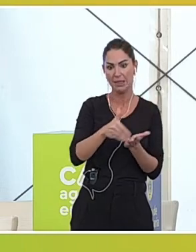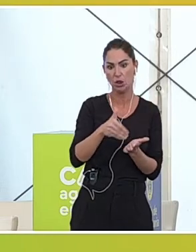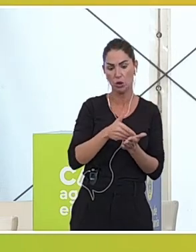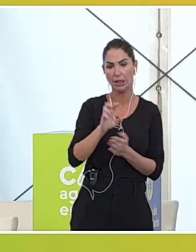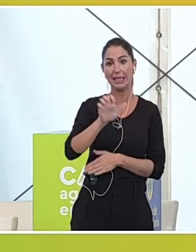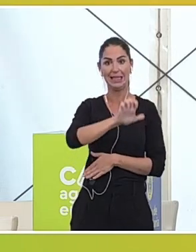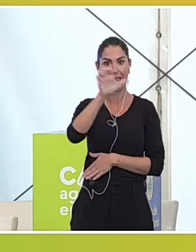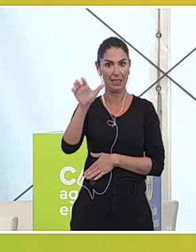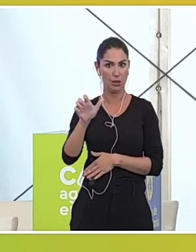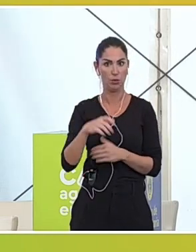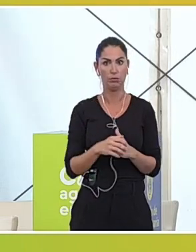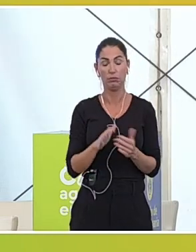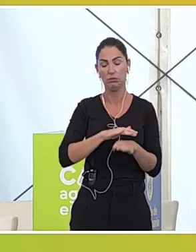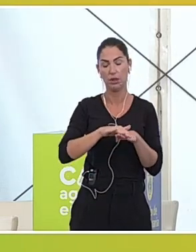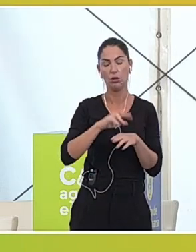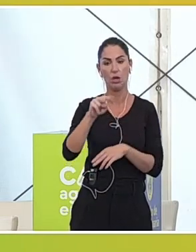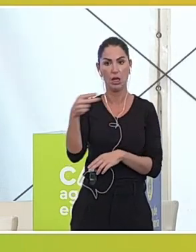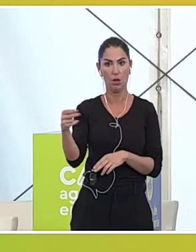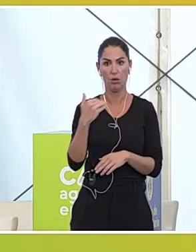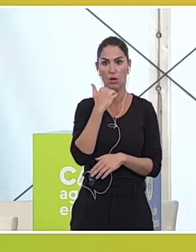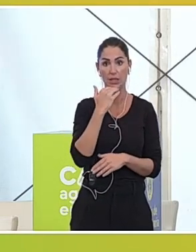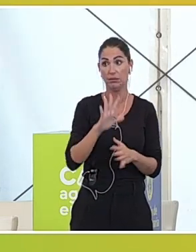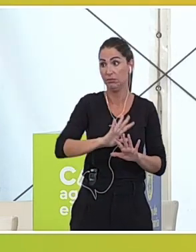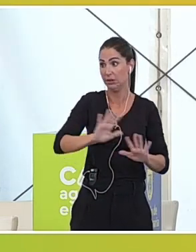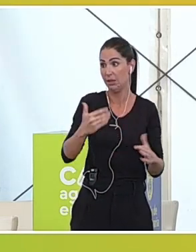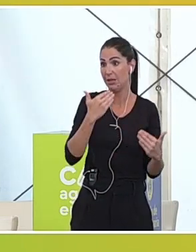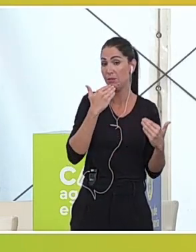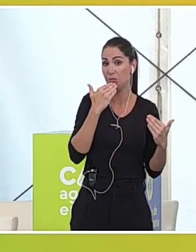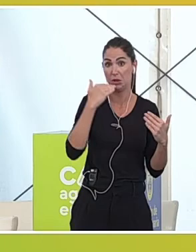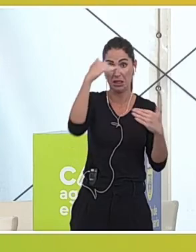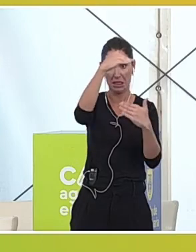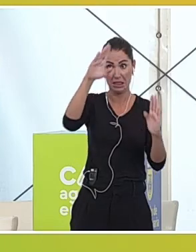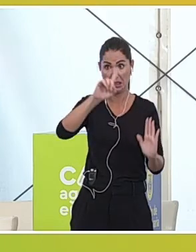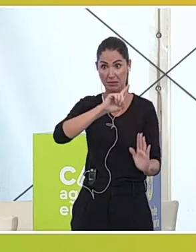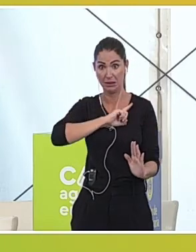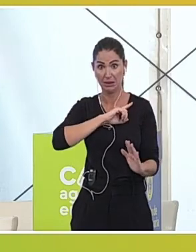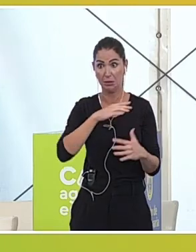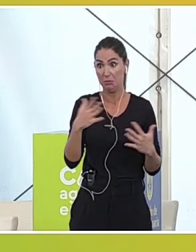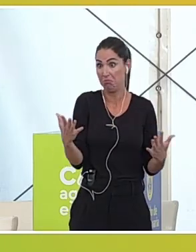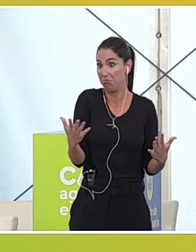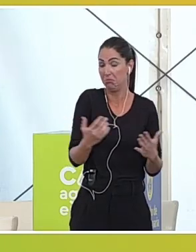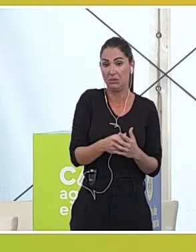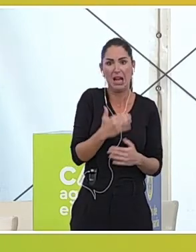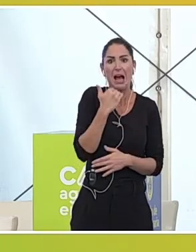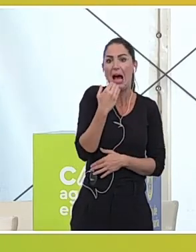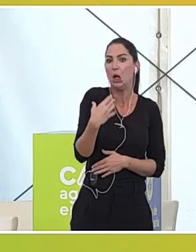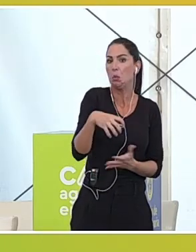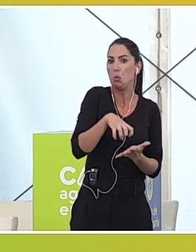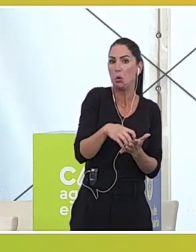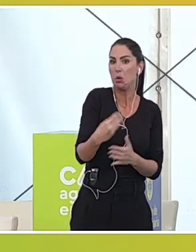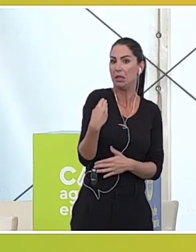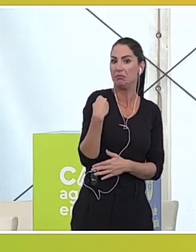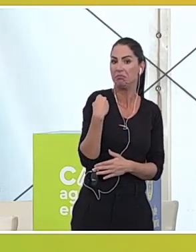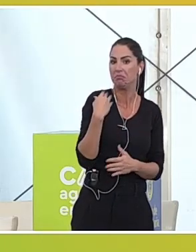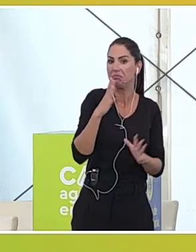importancia. Y sin más, pues agradecerles la atención y nos ponemos a su disposición si tienen alguna duda y quieren